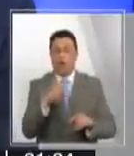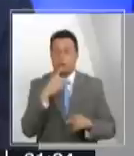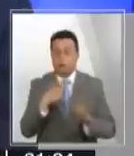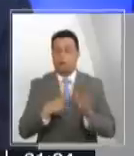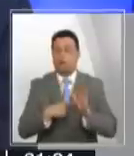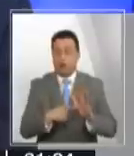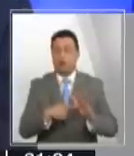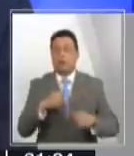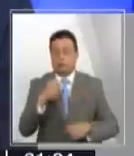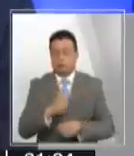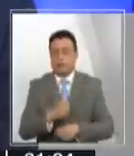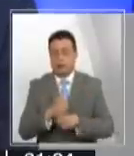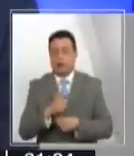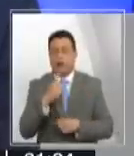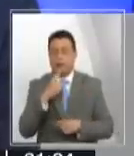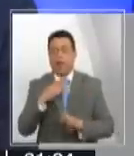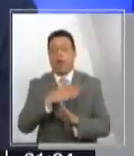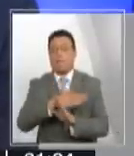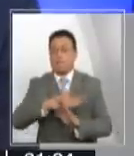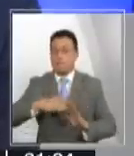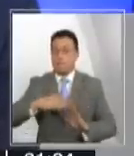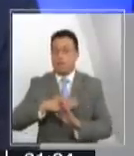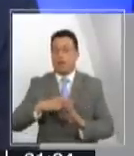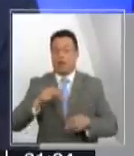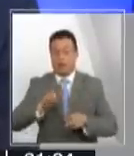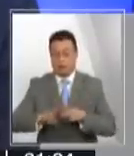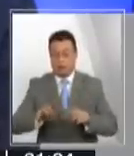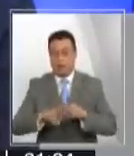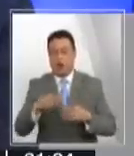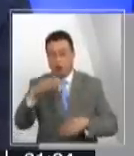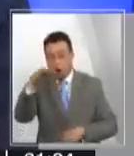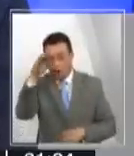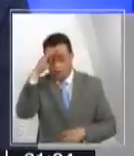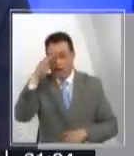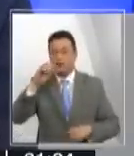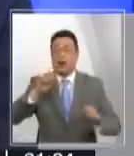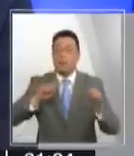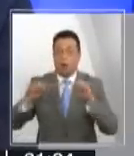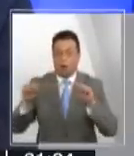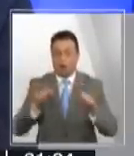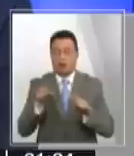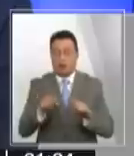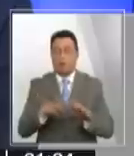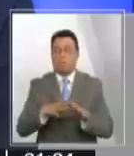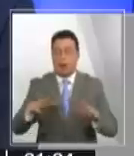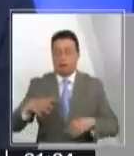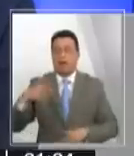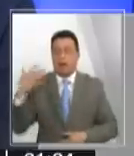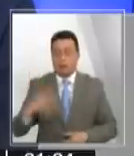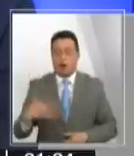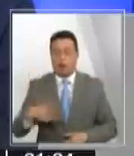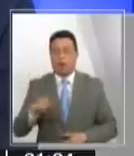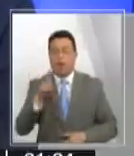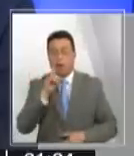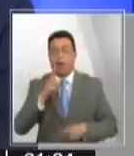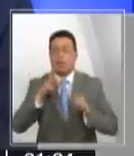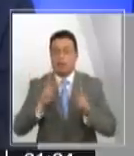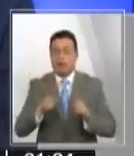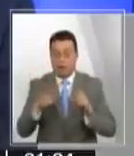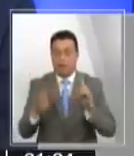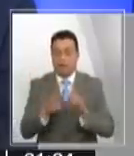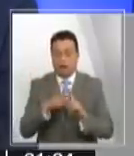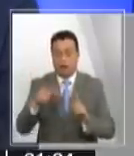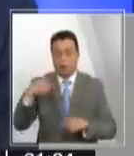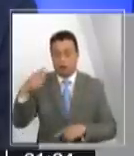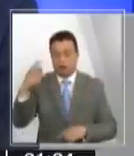tarea inconclusa de reconstrucción de la confianza en la política, que me parece que es lo más importante que vamos a tener que enfrentar en los próximos meses